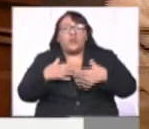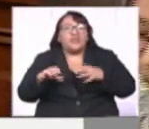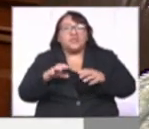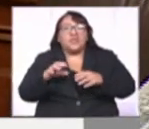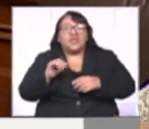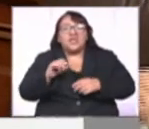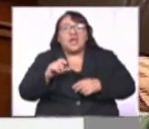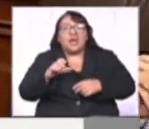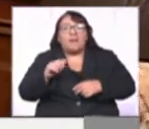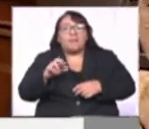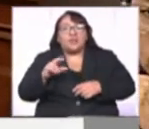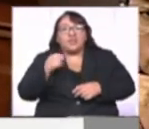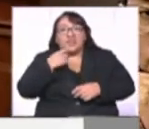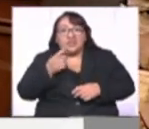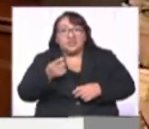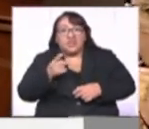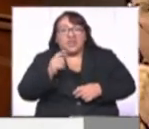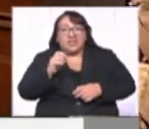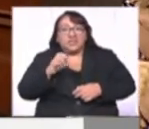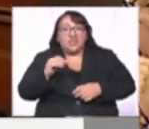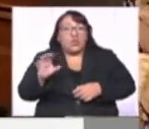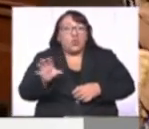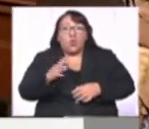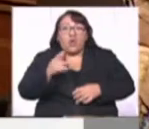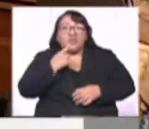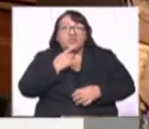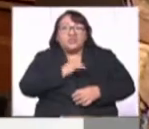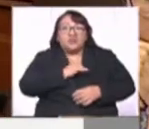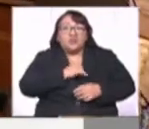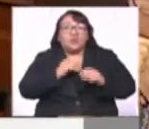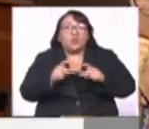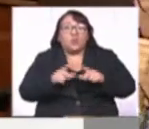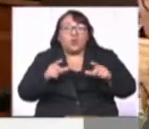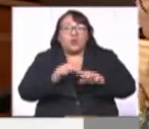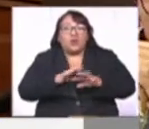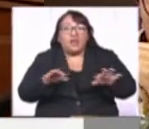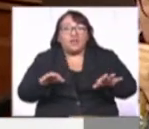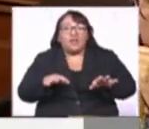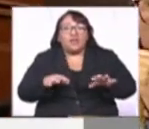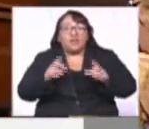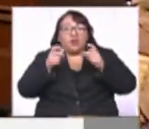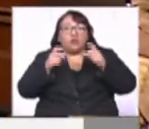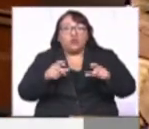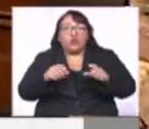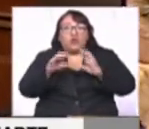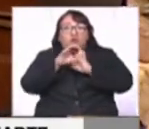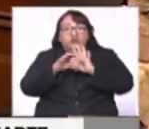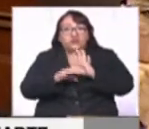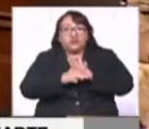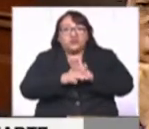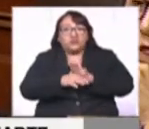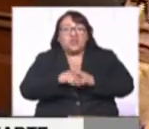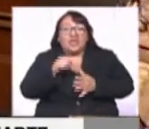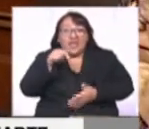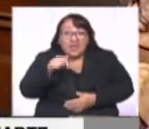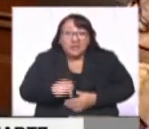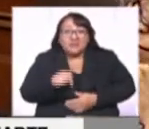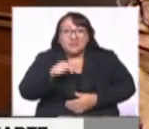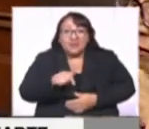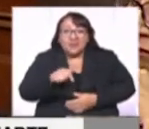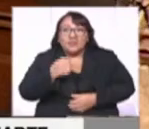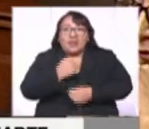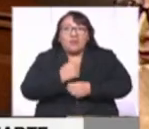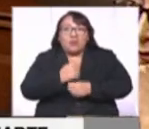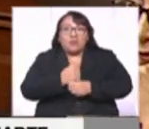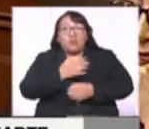Y el propio TC nos dice, no hay órgano, no hay espacio exento de control constitucional. Este ejercicio, y